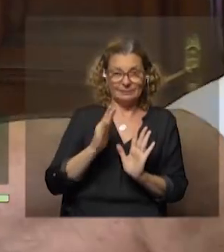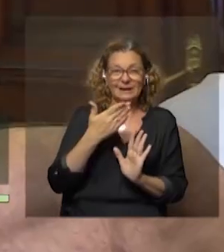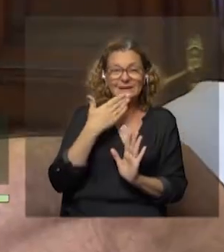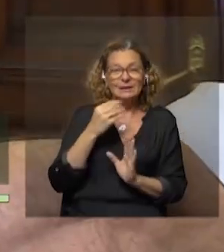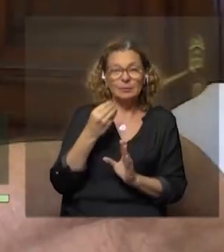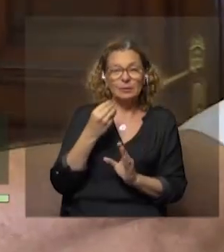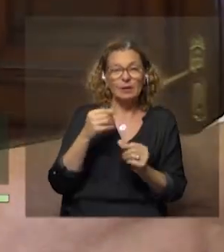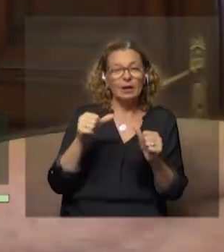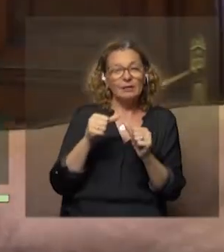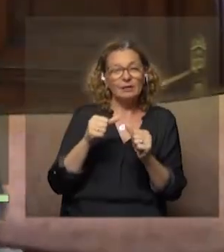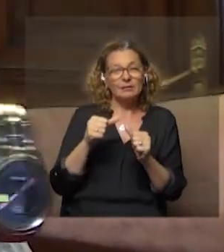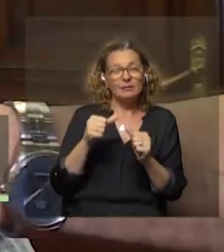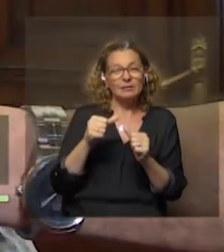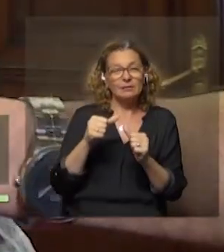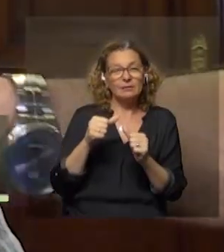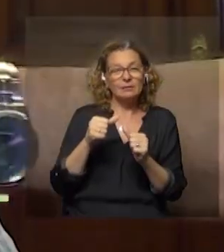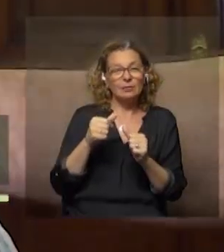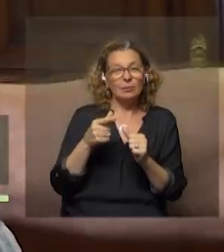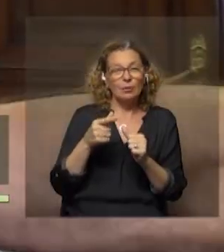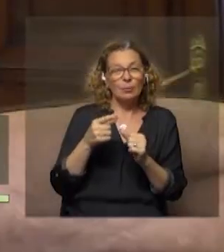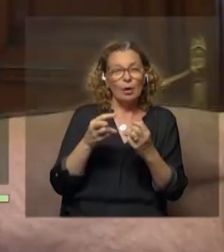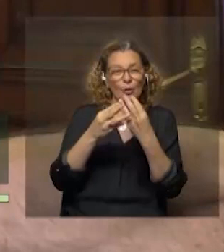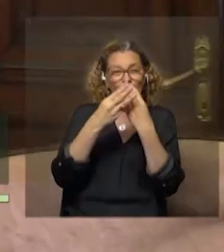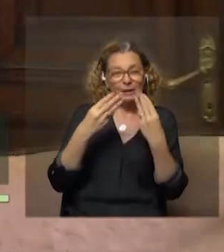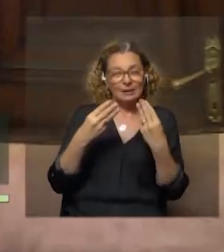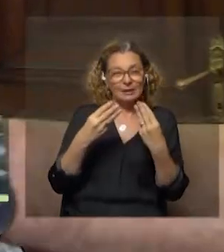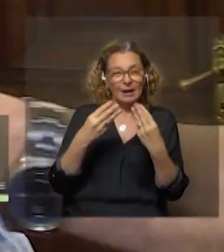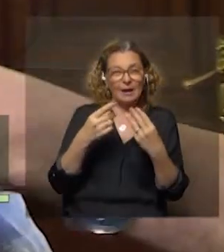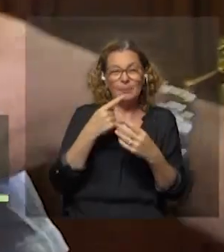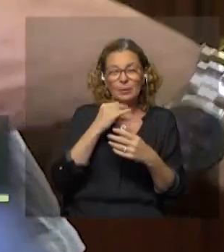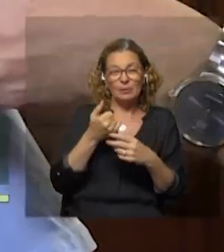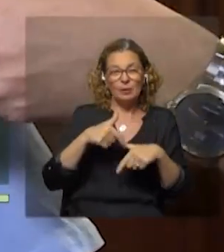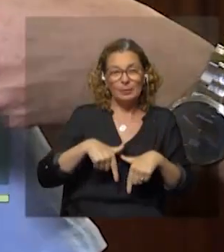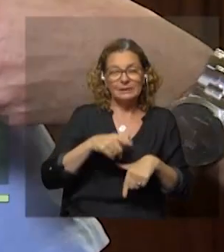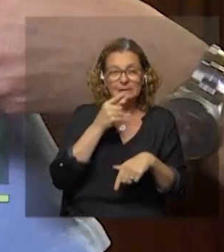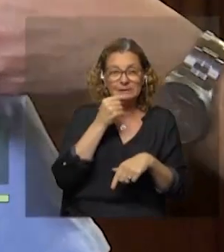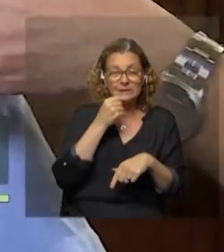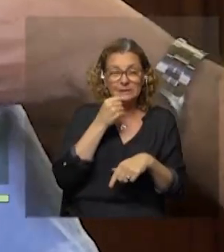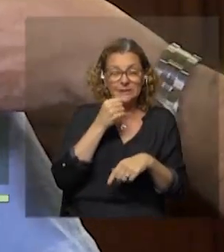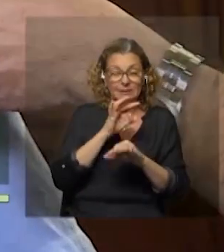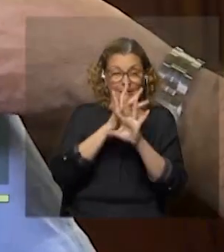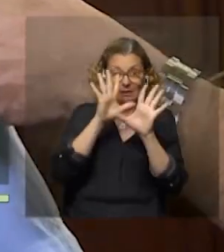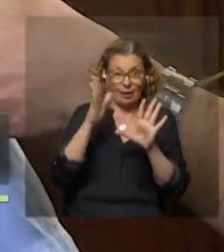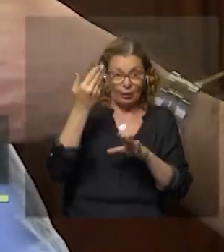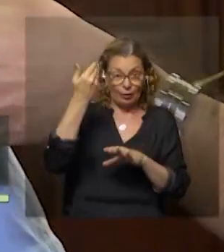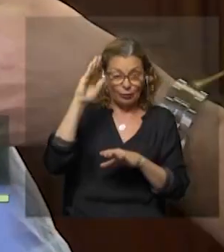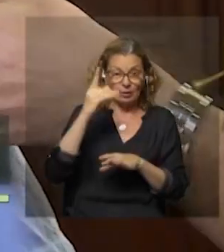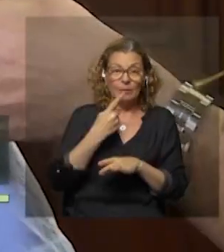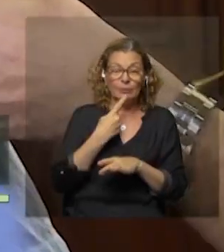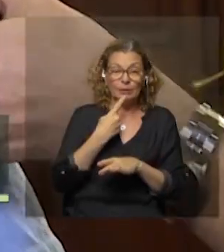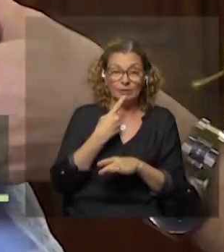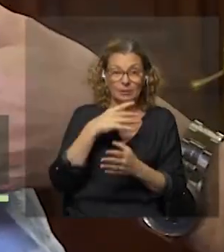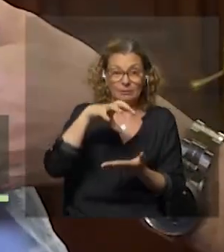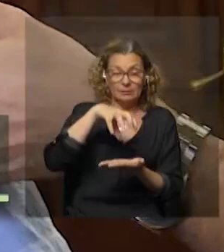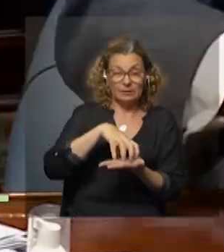entiende que debería proceder una remoción general tanto en cancillería como ministerio interior está claro que las autoridades políticas de la